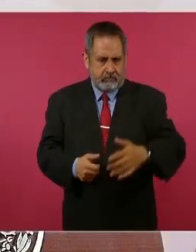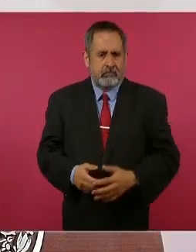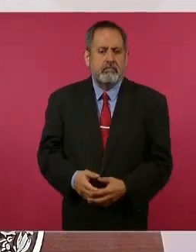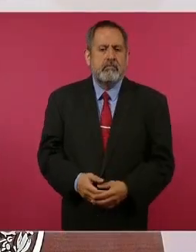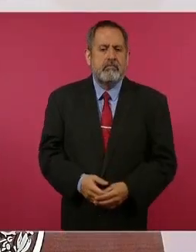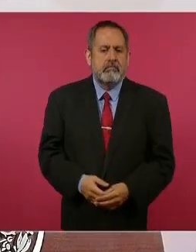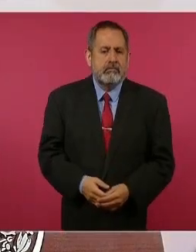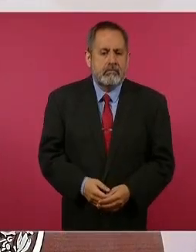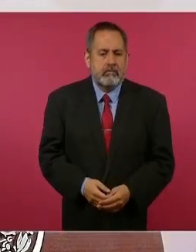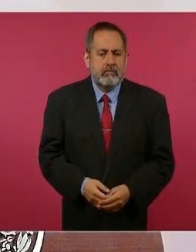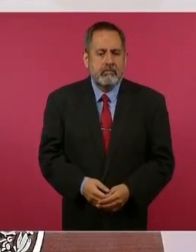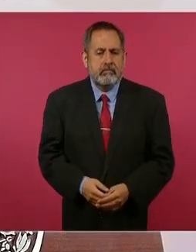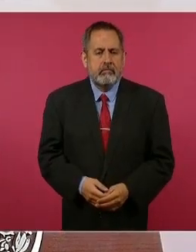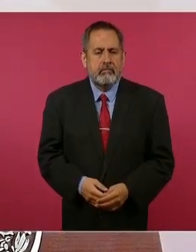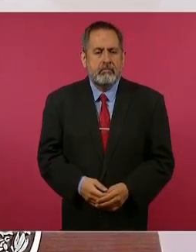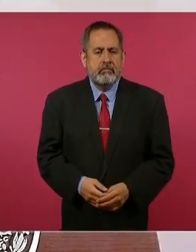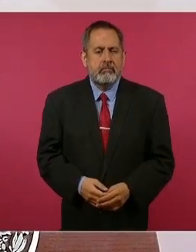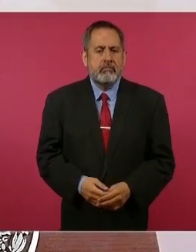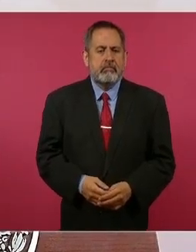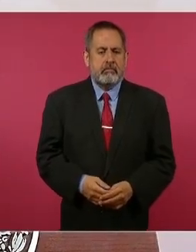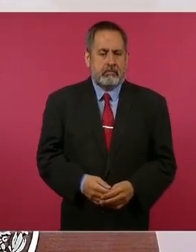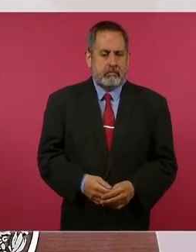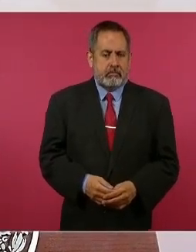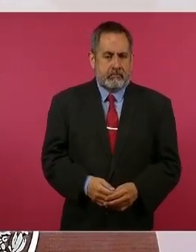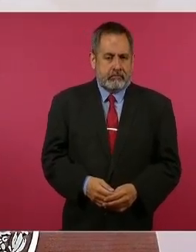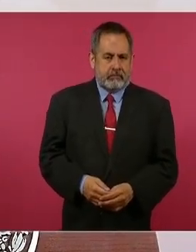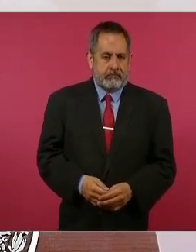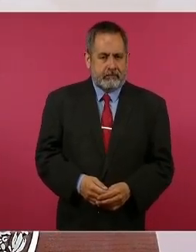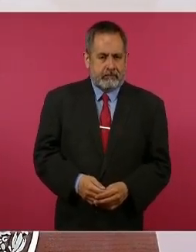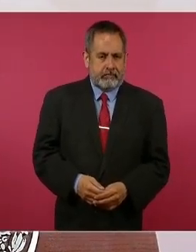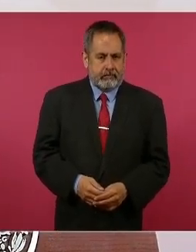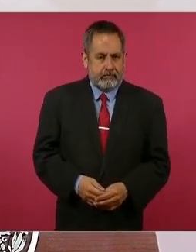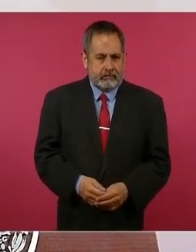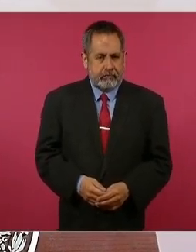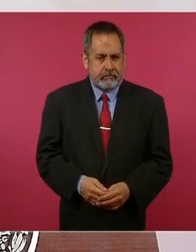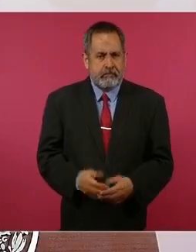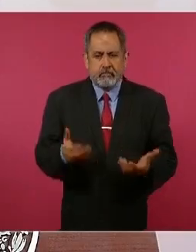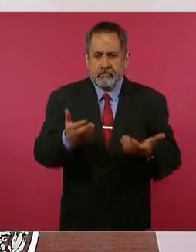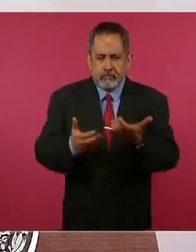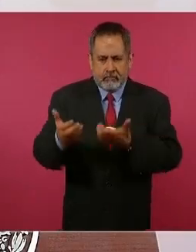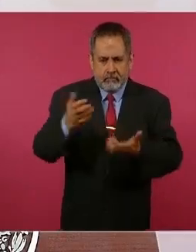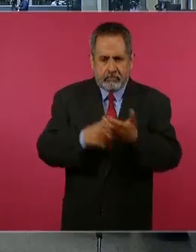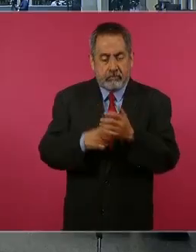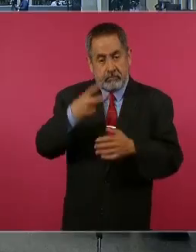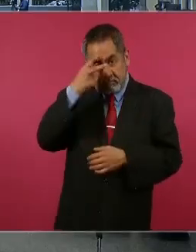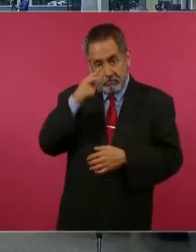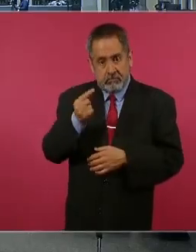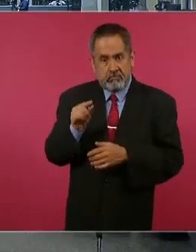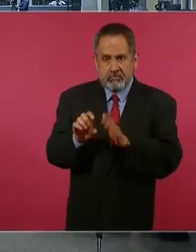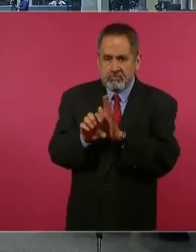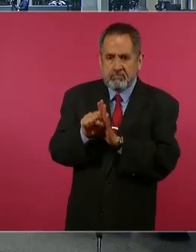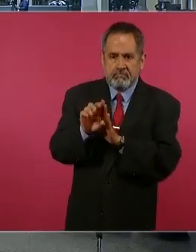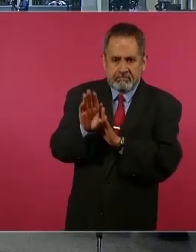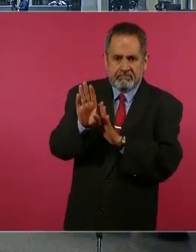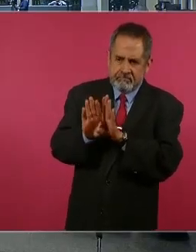comercio donde México ha ido creciendo